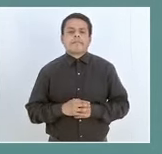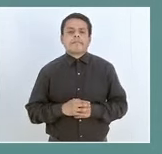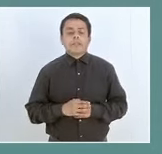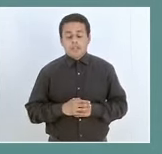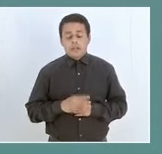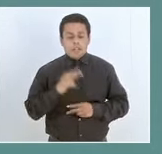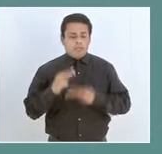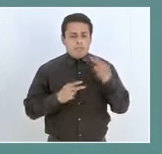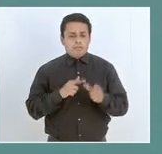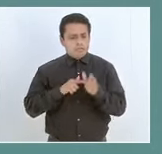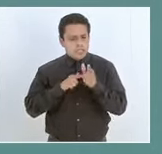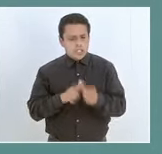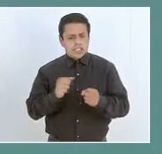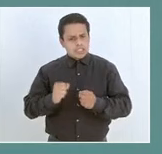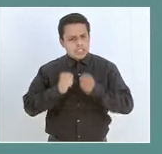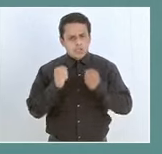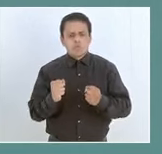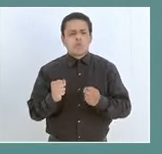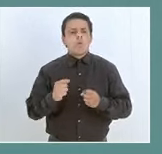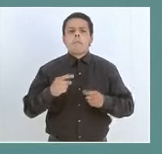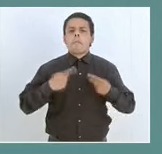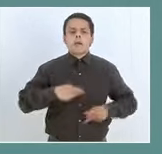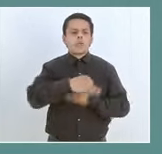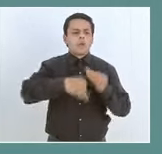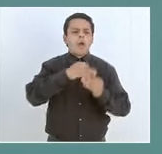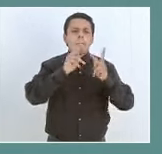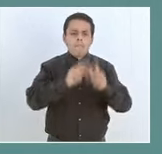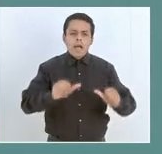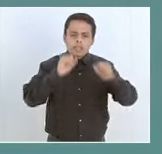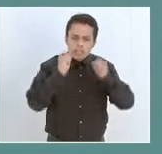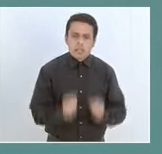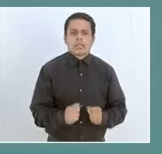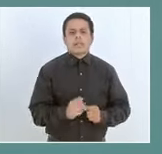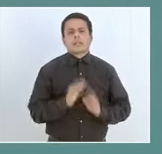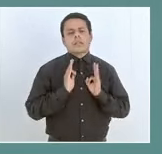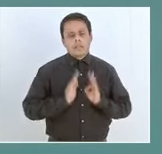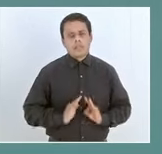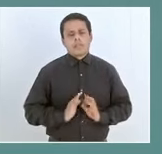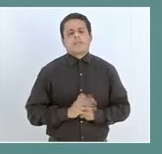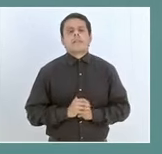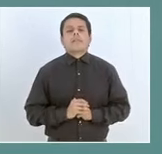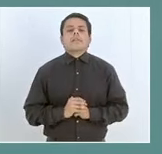seguir garantizando la paz, la tranquilidad. Yo